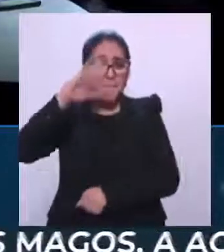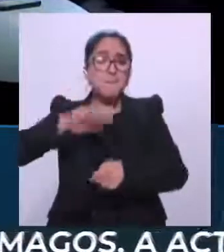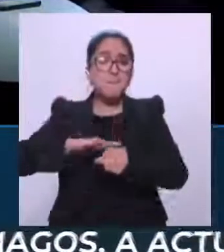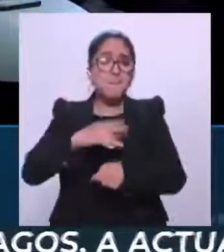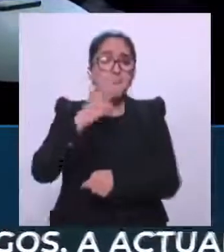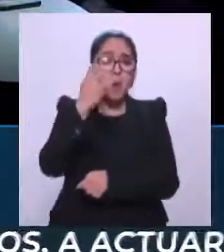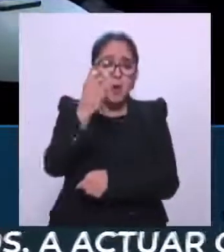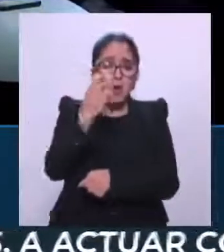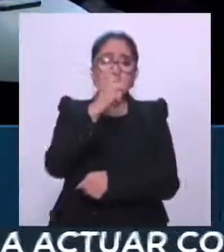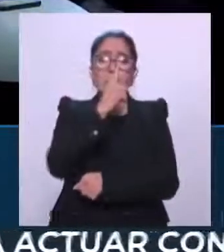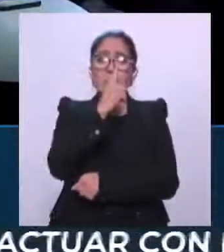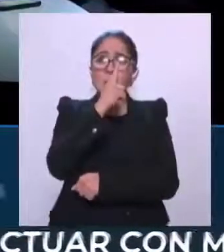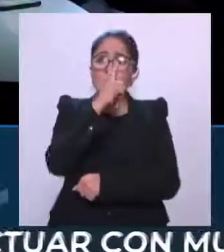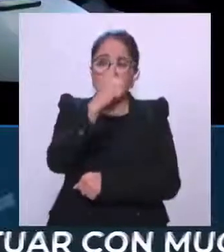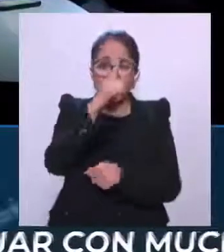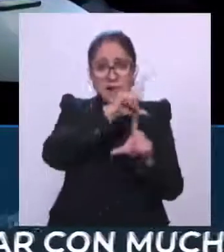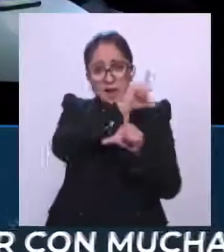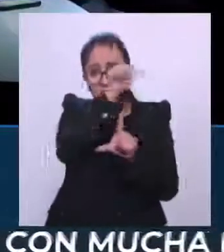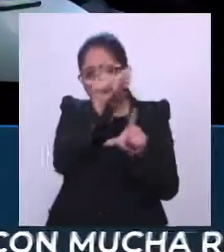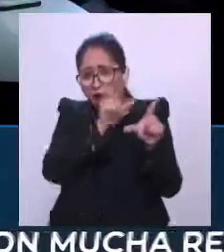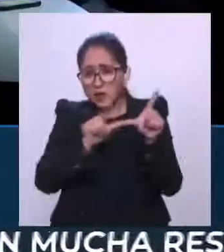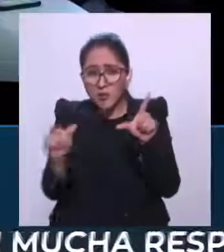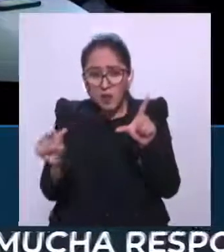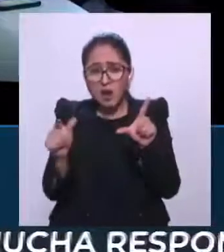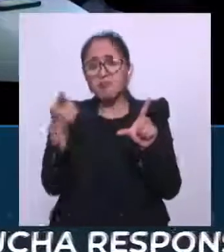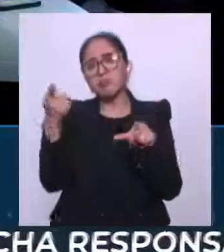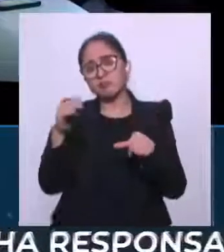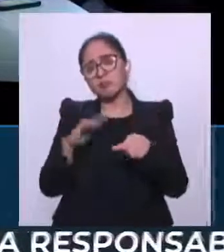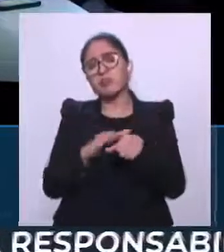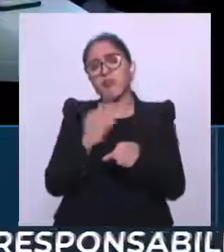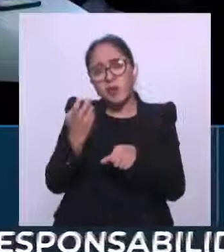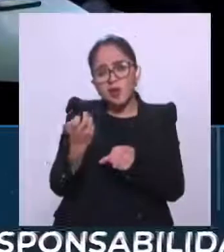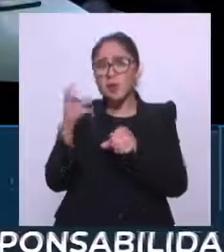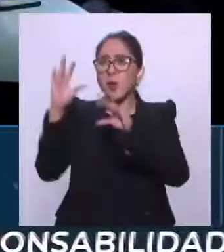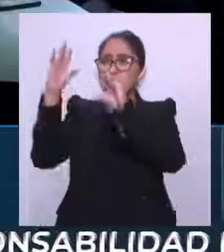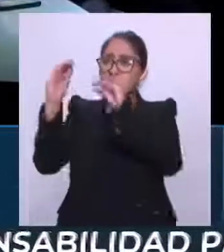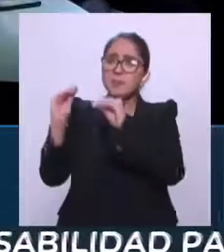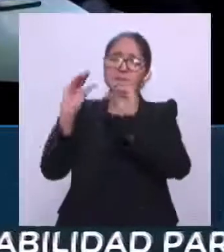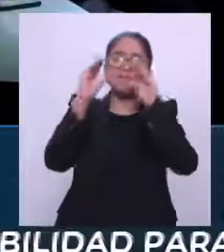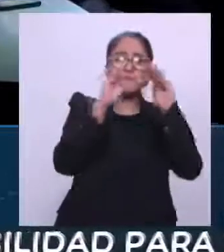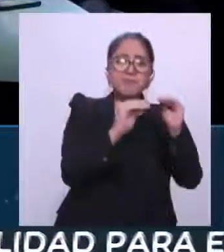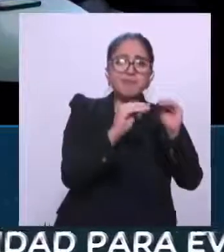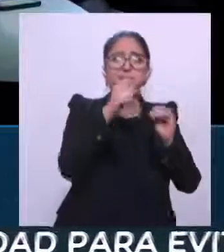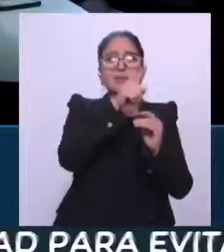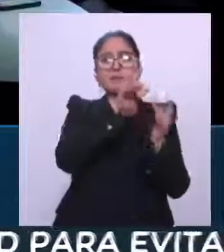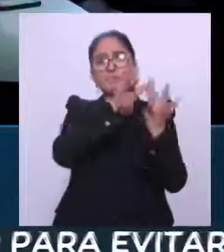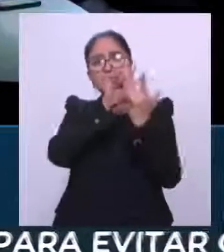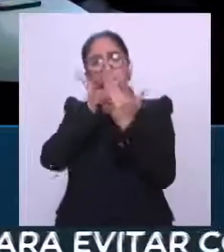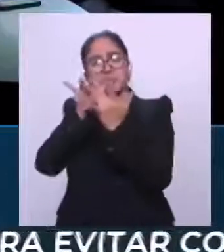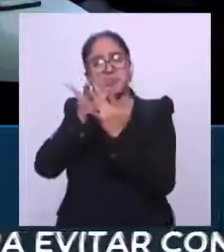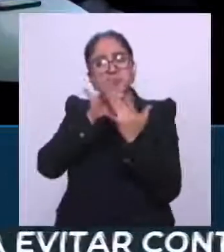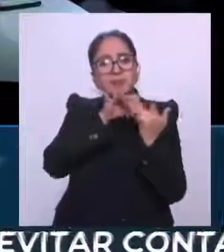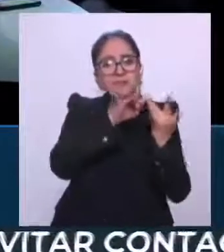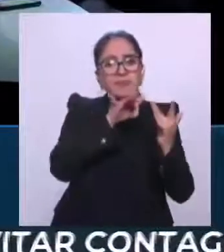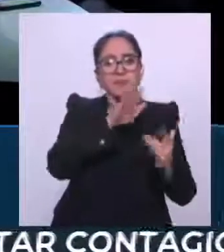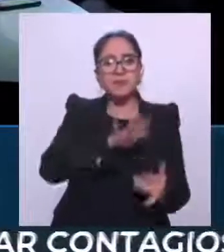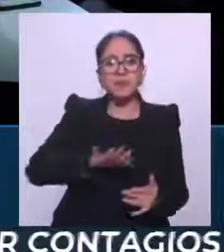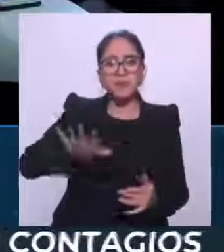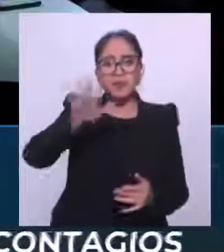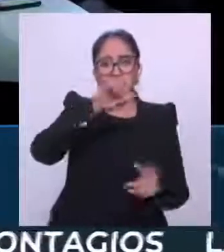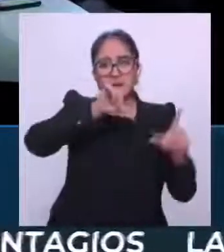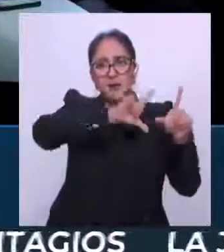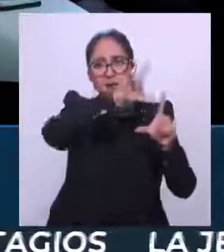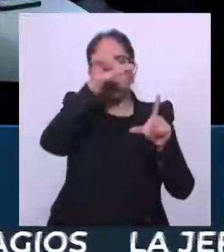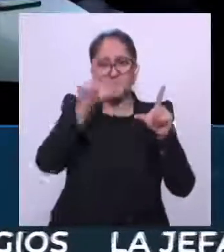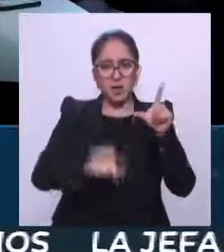del sistema eléctrico nacional, y en este contexto pues se perdió la confiabilidad del sistema de interconectado